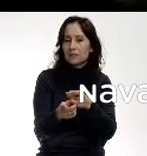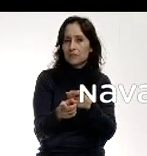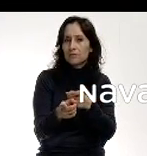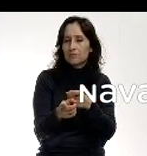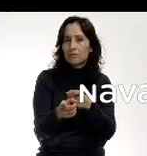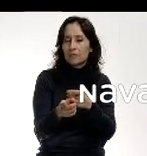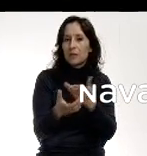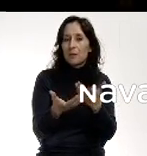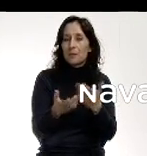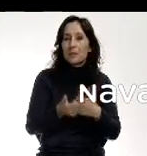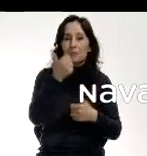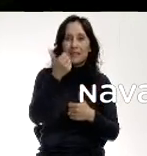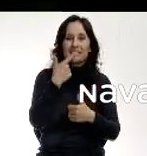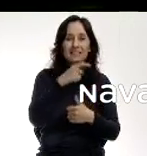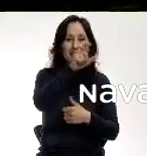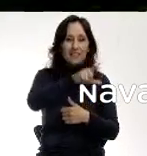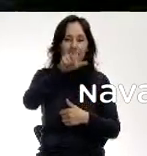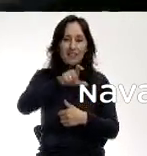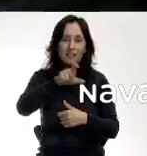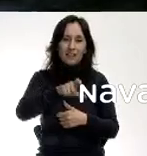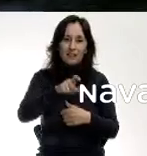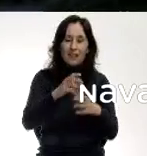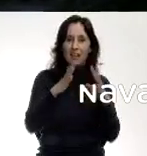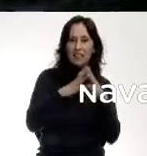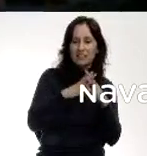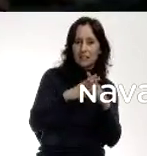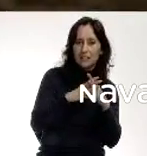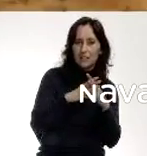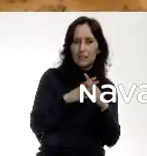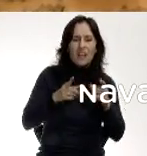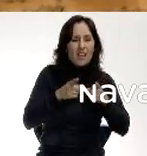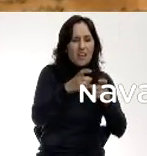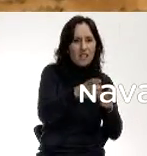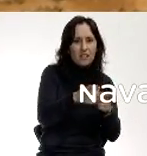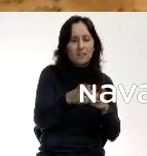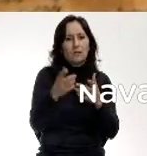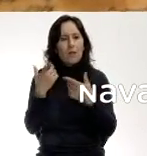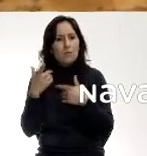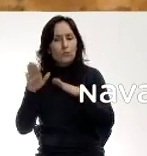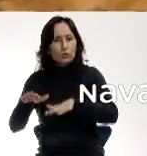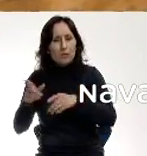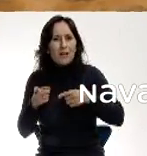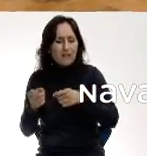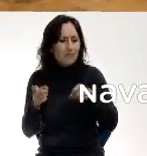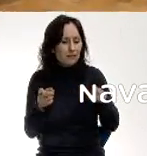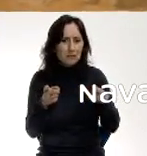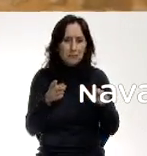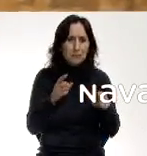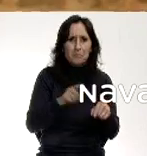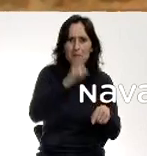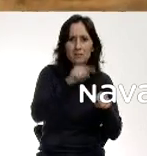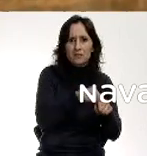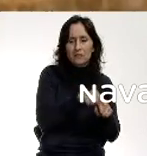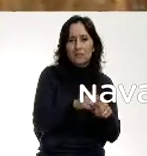curiosamente, guerras más con castellanos que con musulmanes. Quedan, ya estamos viendo, unos 2 metros y medio de